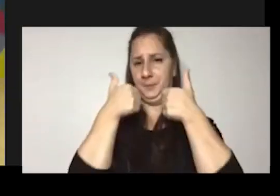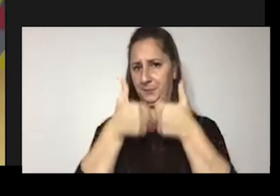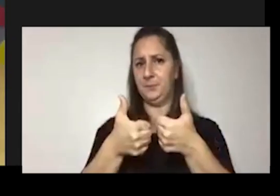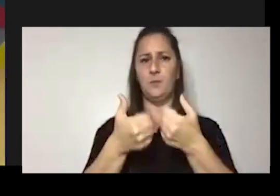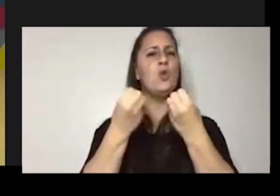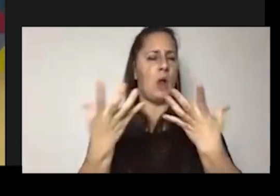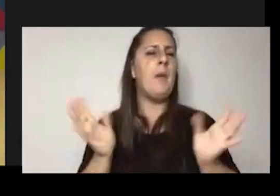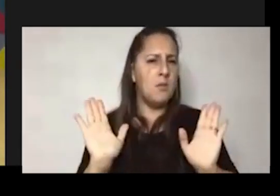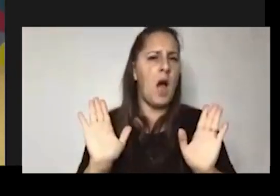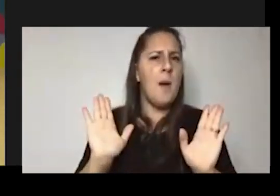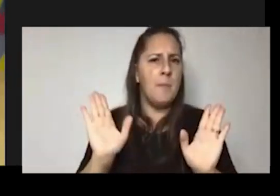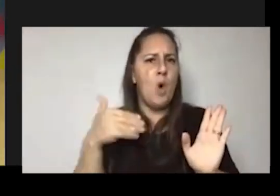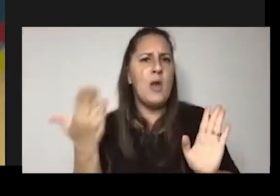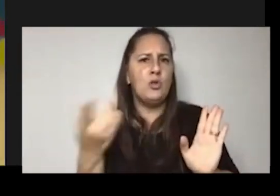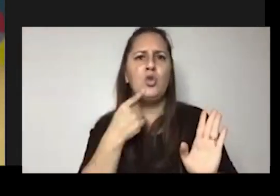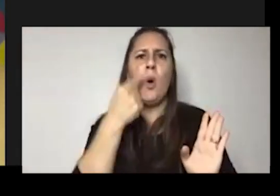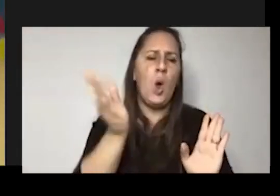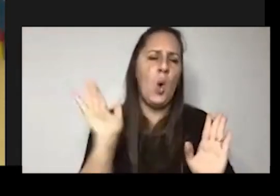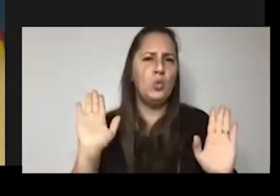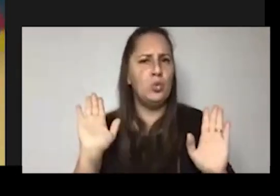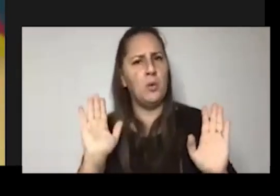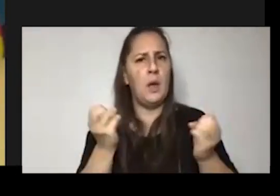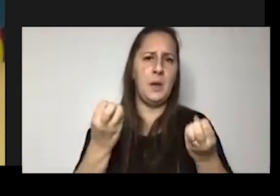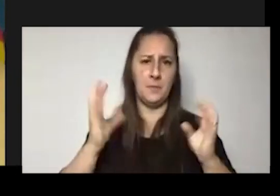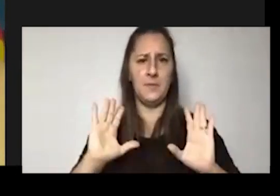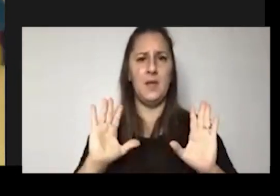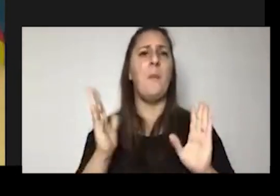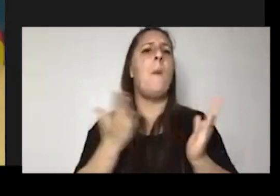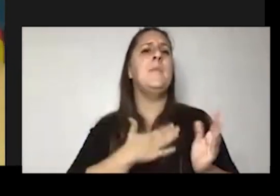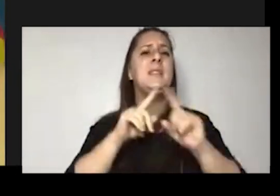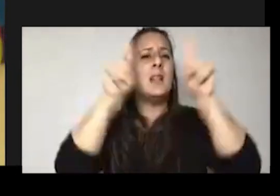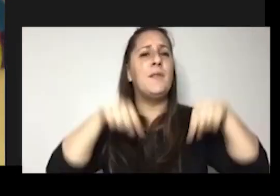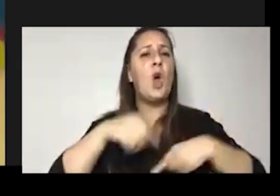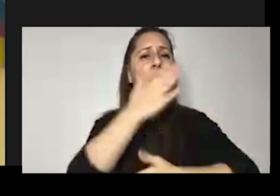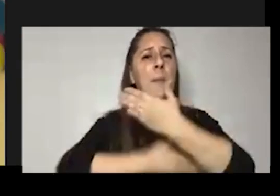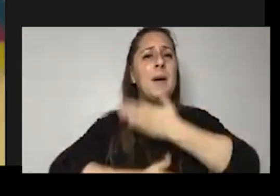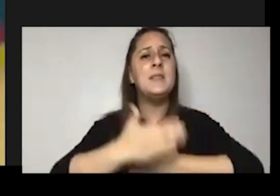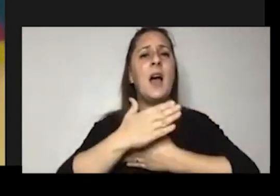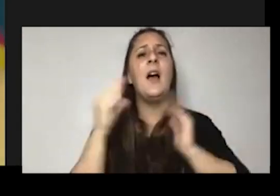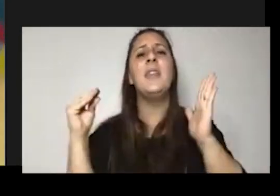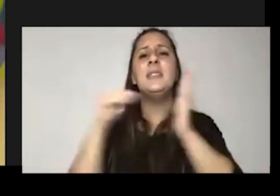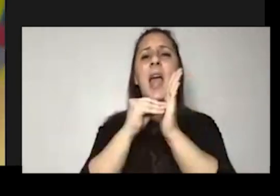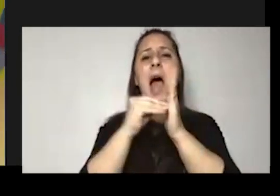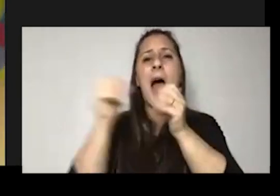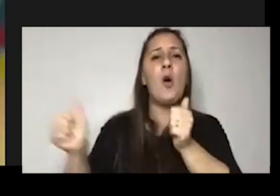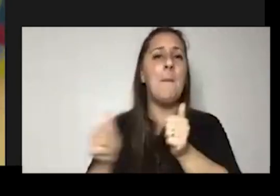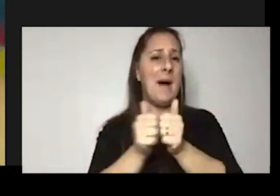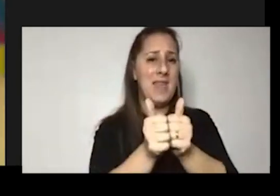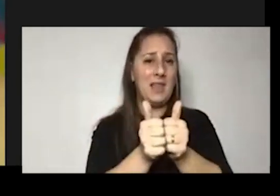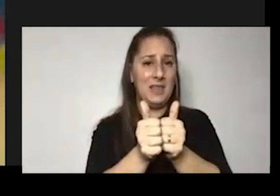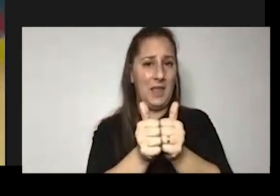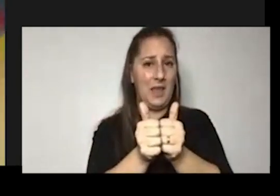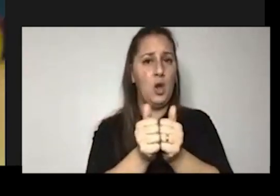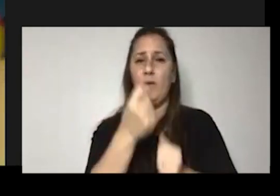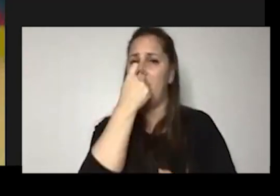te preguntaba. En mi certificado de discapacidad hice con un acompañante, porque yo las 24 horas del